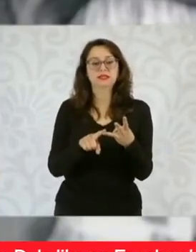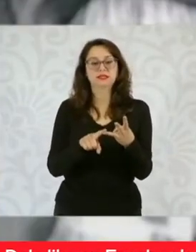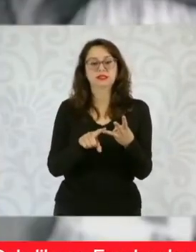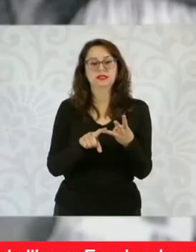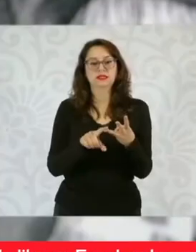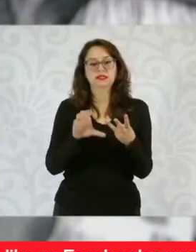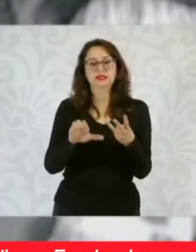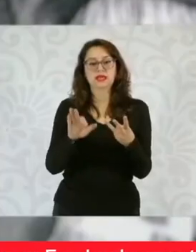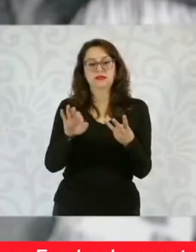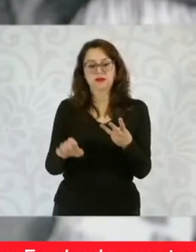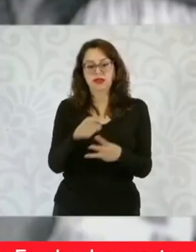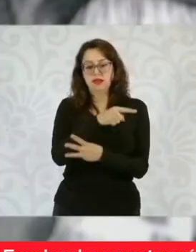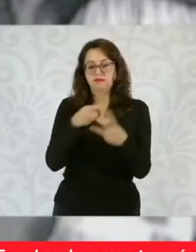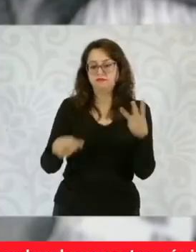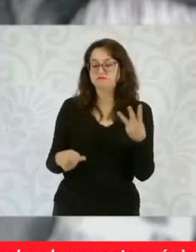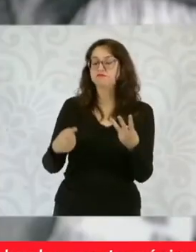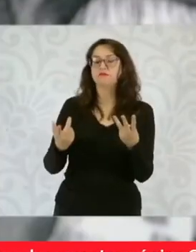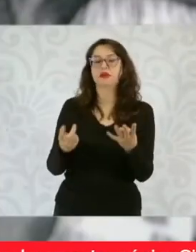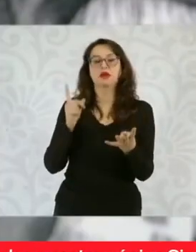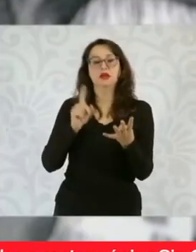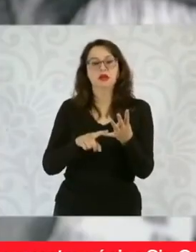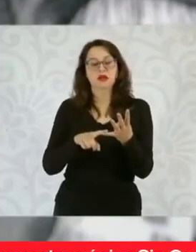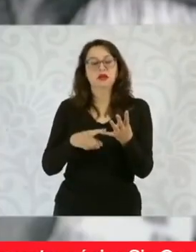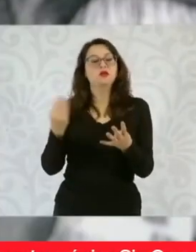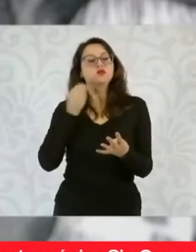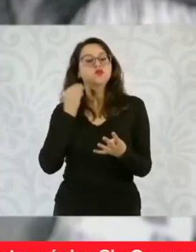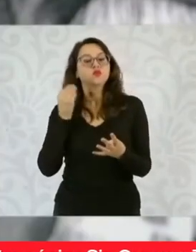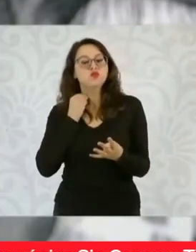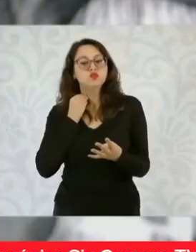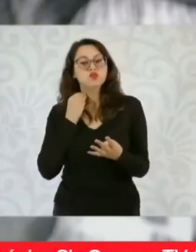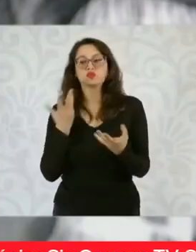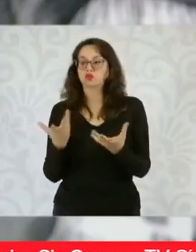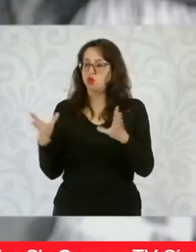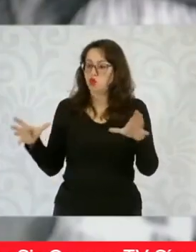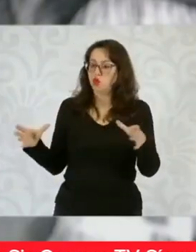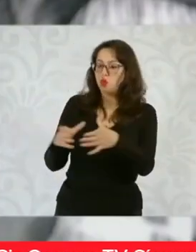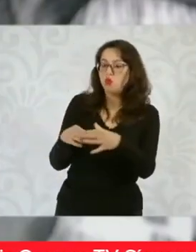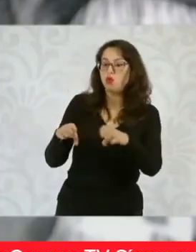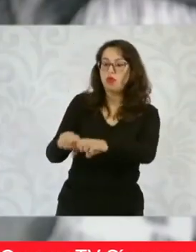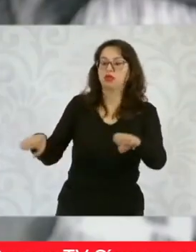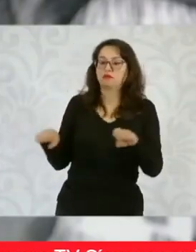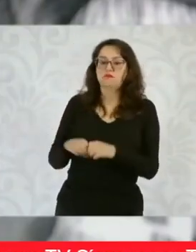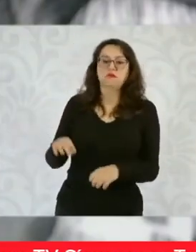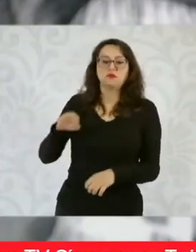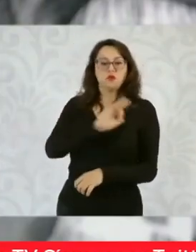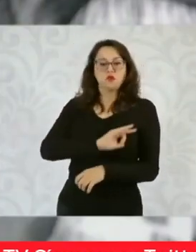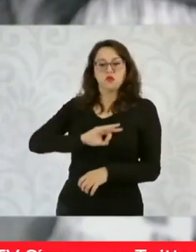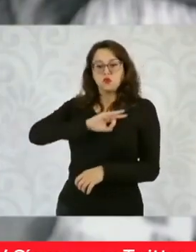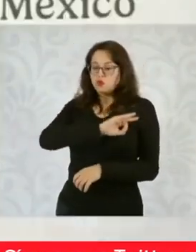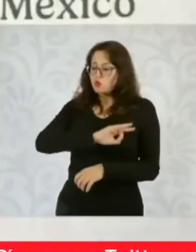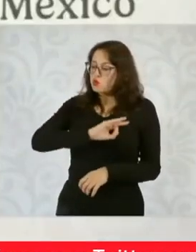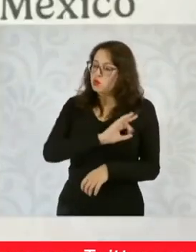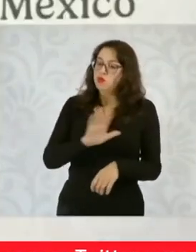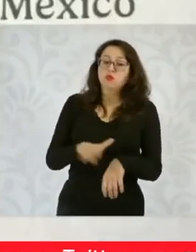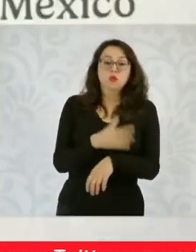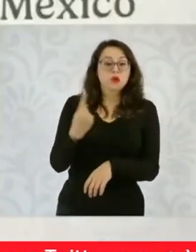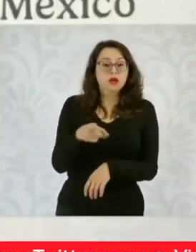la directora de CFE, a la consejera jurídica. Fue un trabajo de muchos